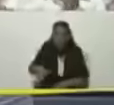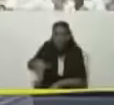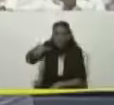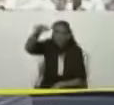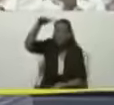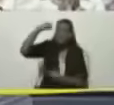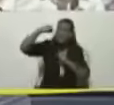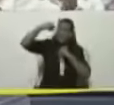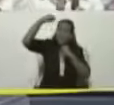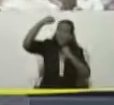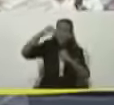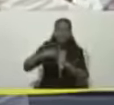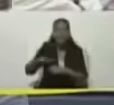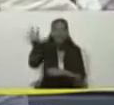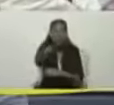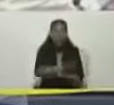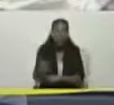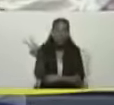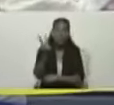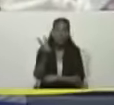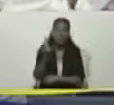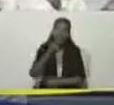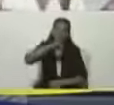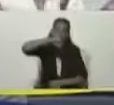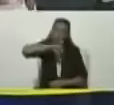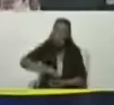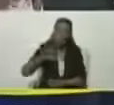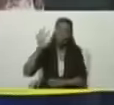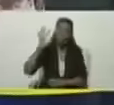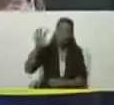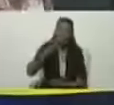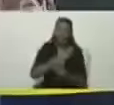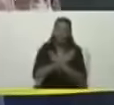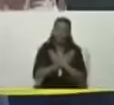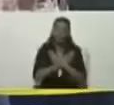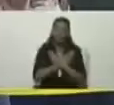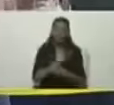viva Venezuela, mi patria querida!